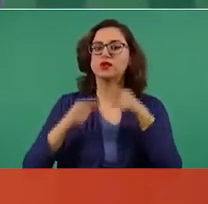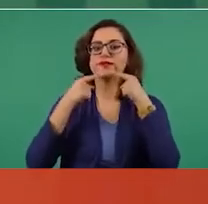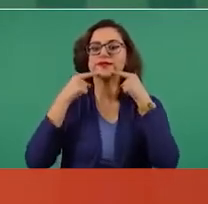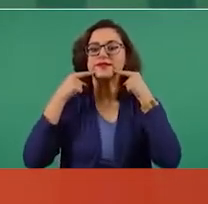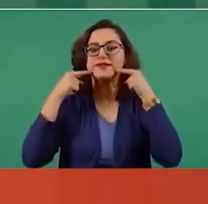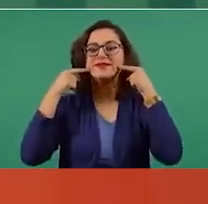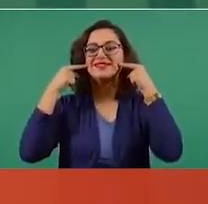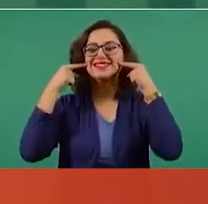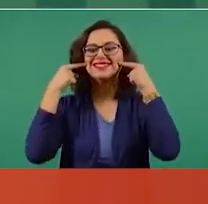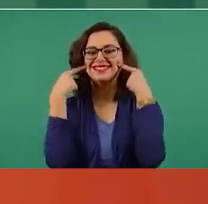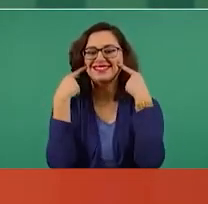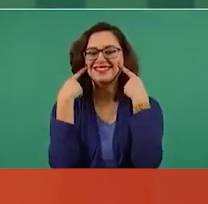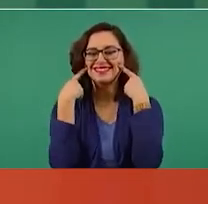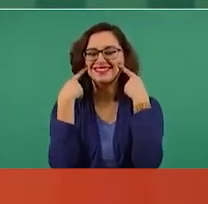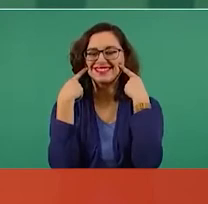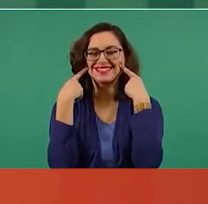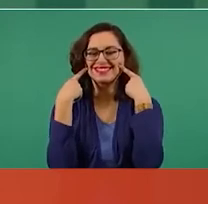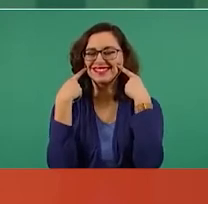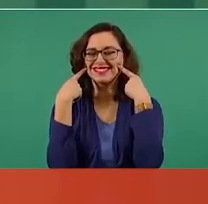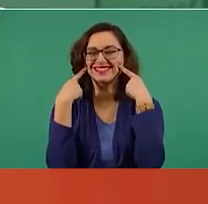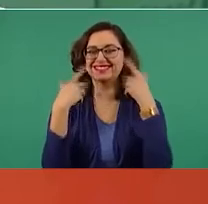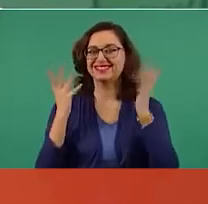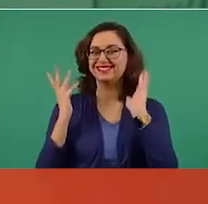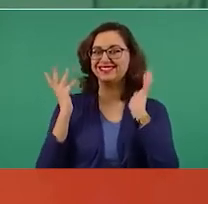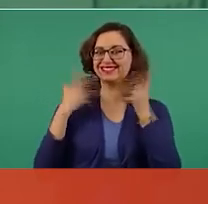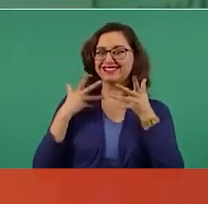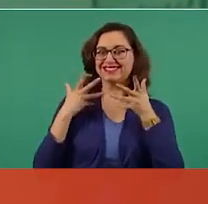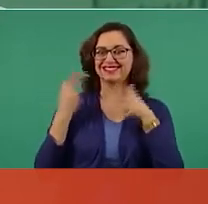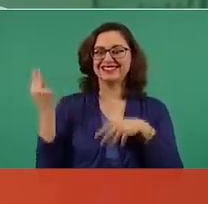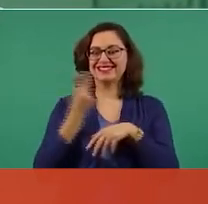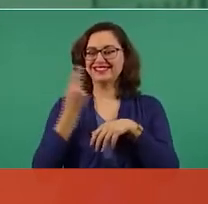para que se me quite esta risa.